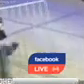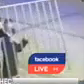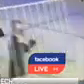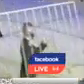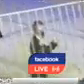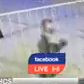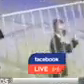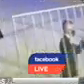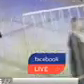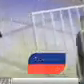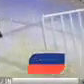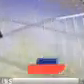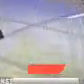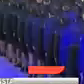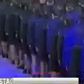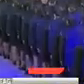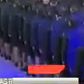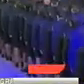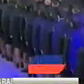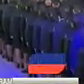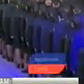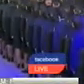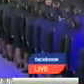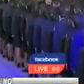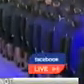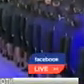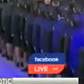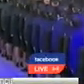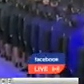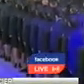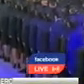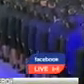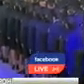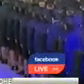contempladas dentro del Plan Control Territorial. Escuchemos.